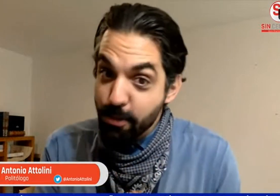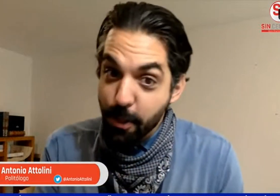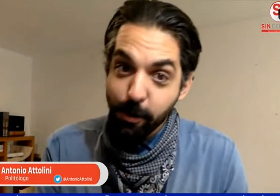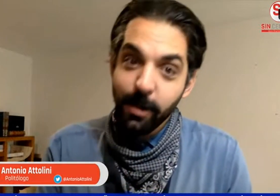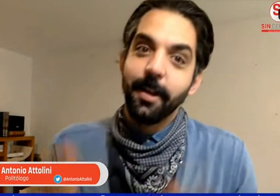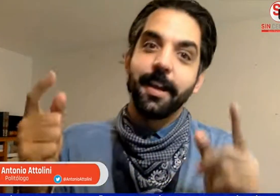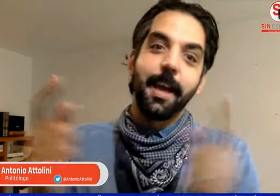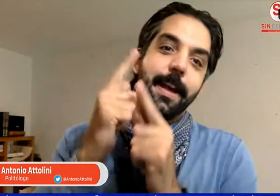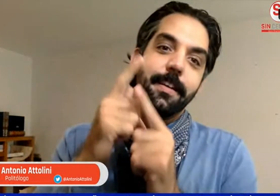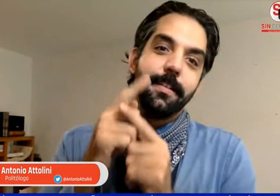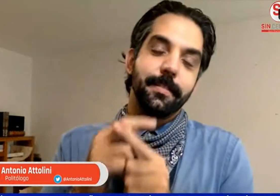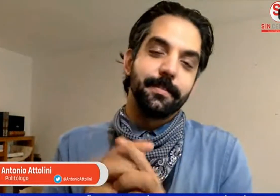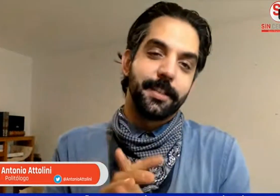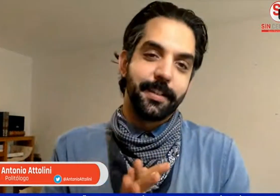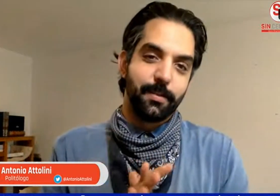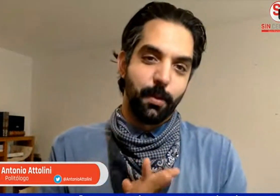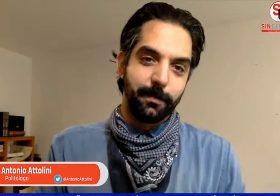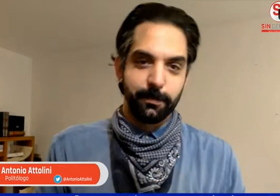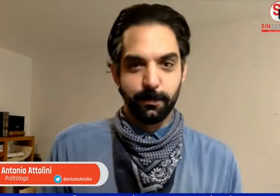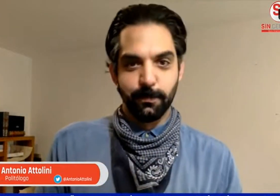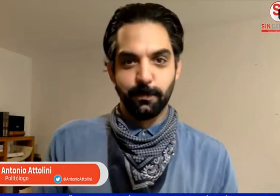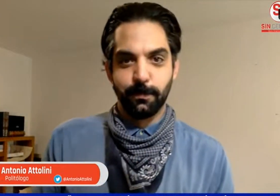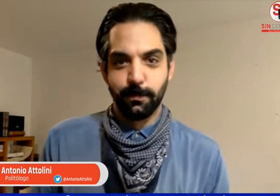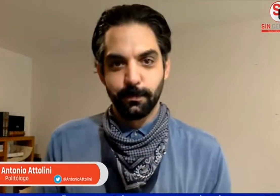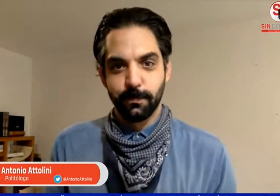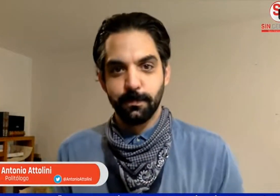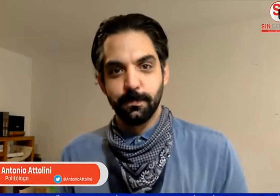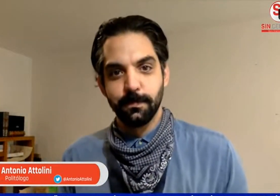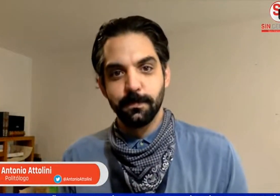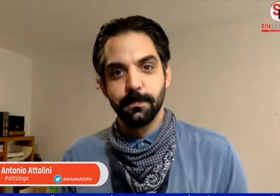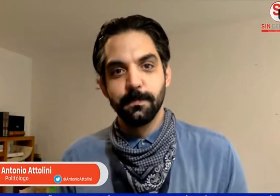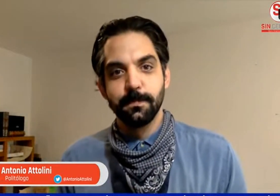y en el mundo que ven Sin Censura. Te mando